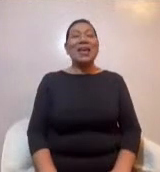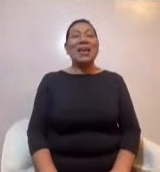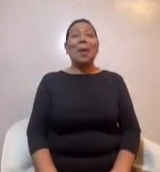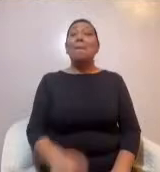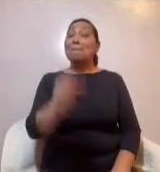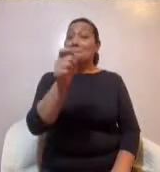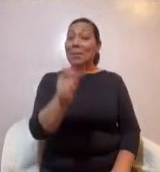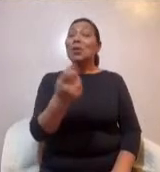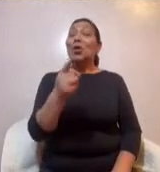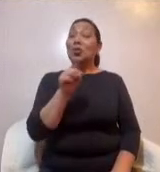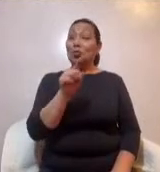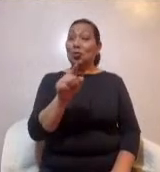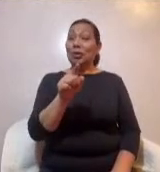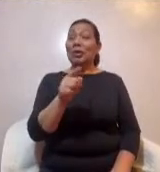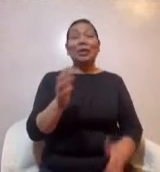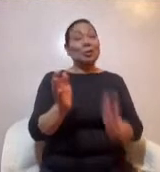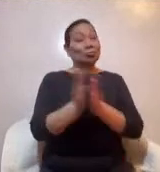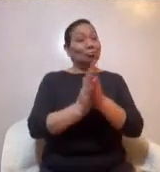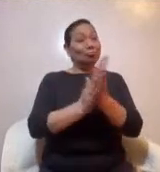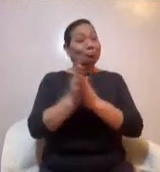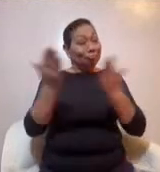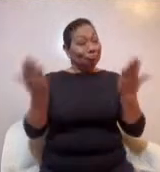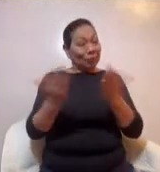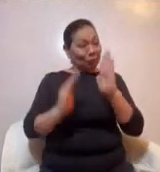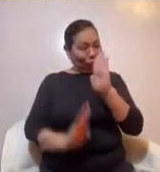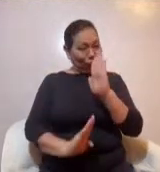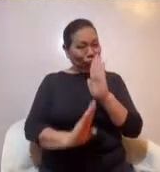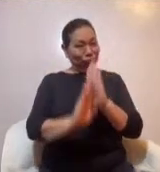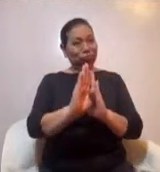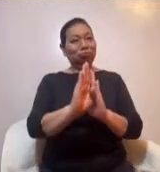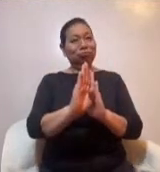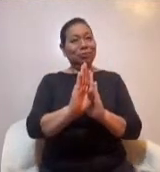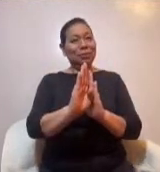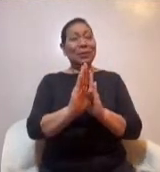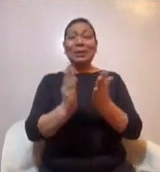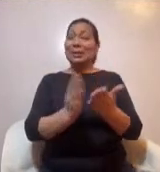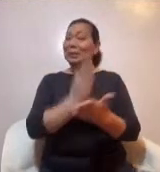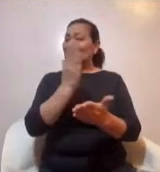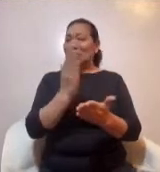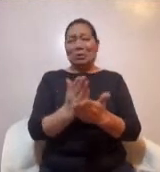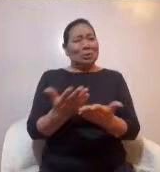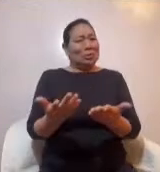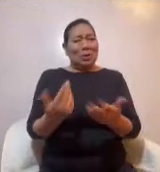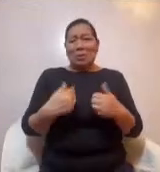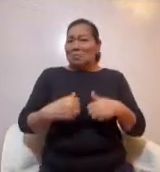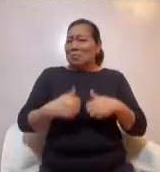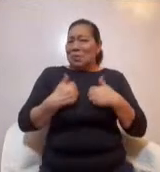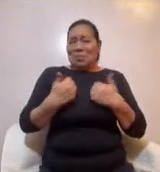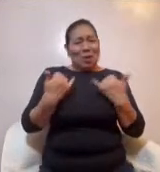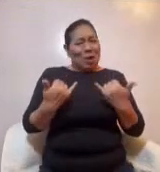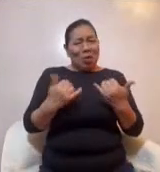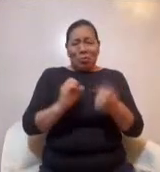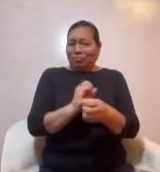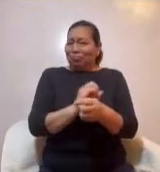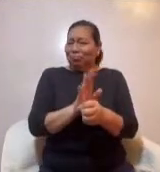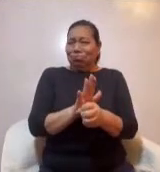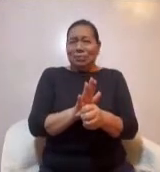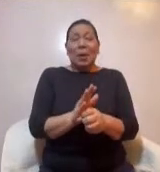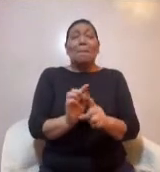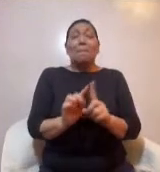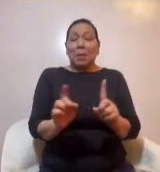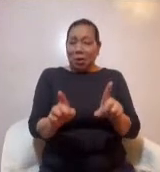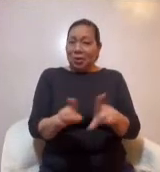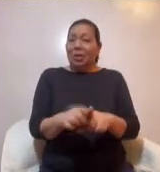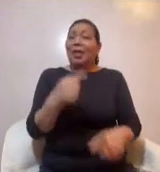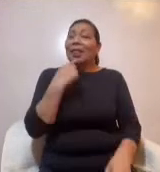bien. Personas como tú son las que nos motivan a seguir adelante a pesar de los problemas, ¿no? De lo que vivimos, la actual